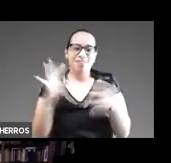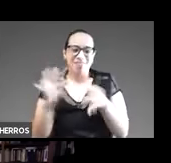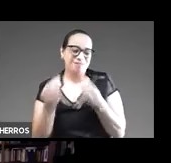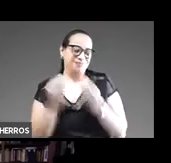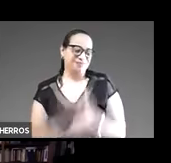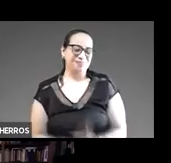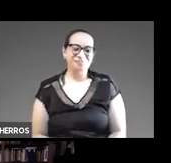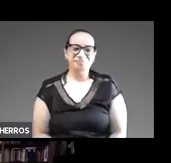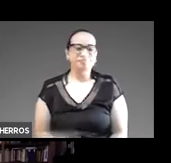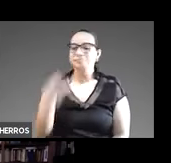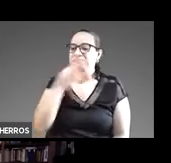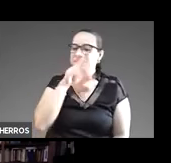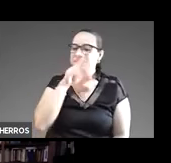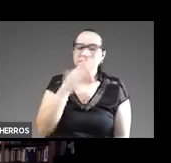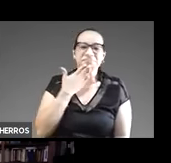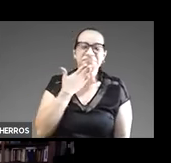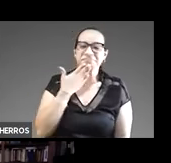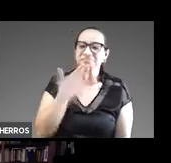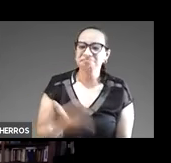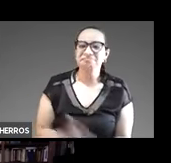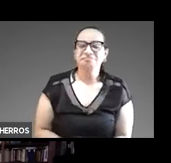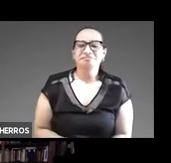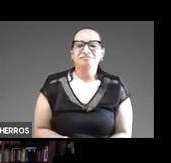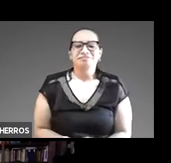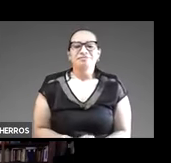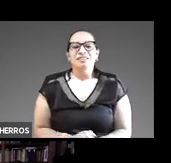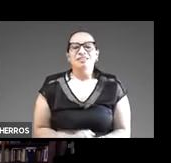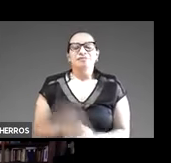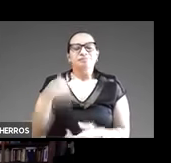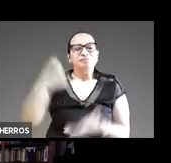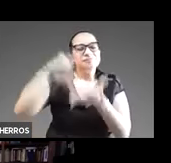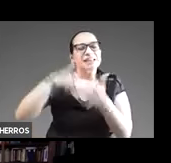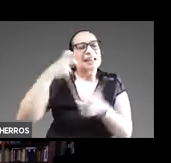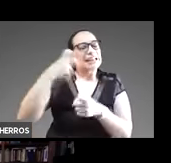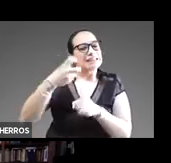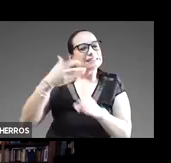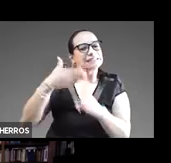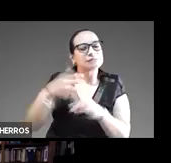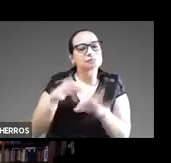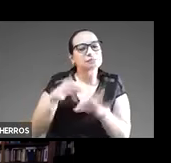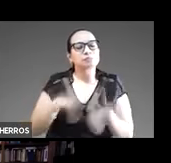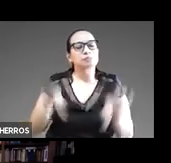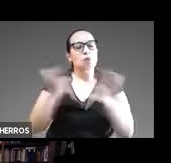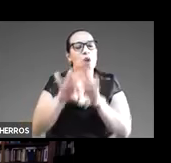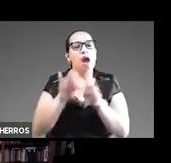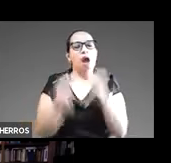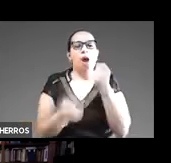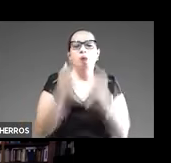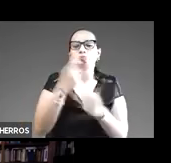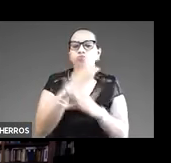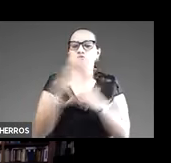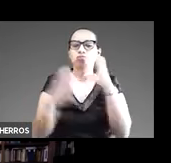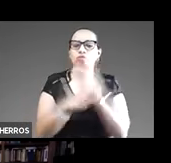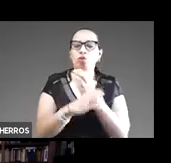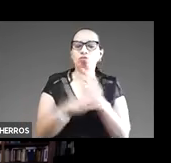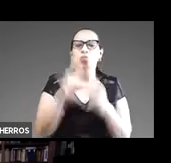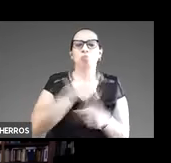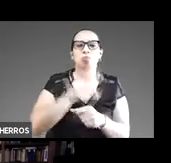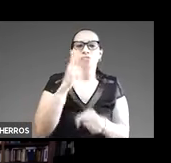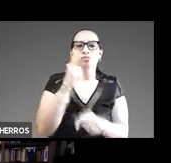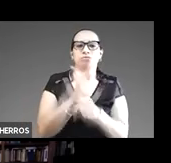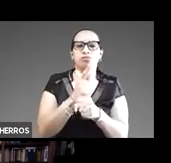No, maravilloso, está increíble. Y creo que has dado en el clavo con algunos puntos que se van a poder encontrar también con